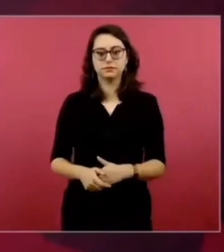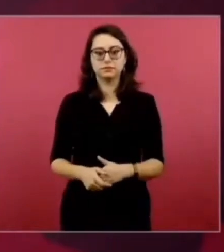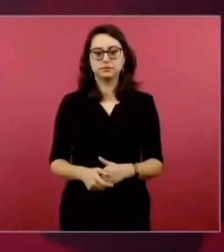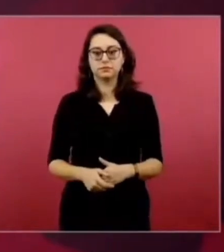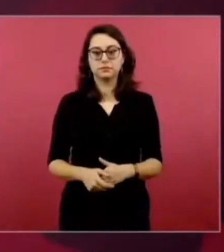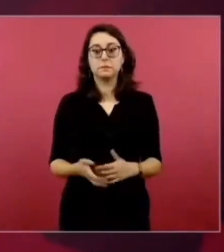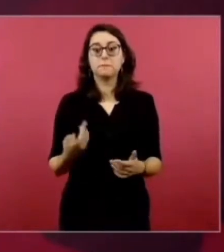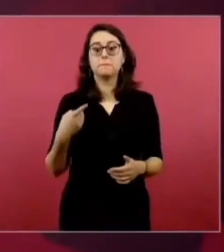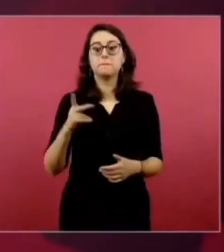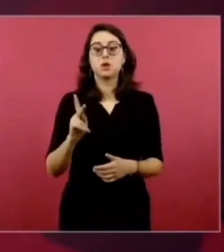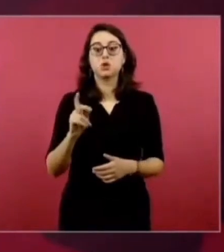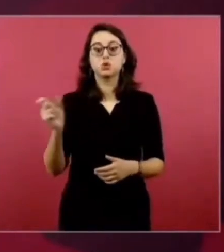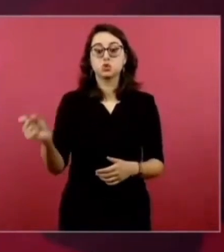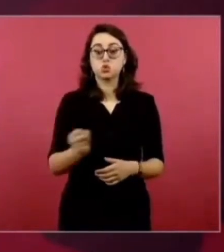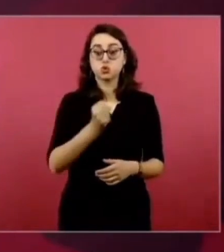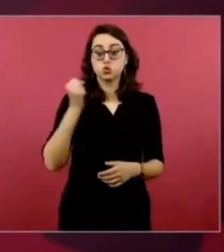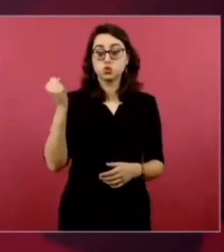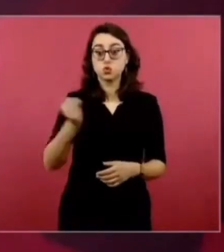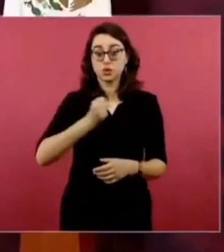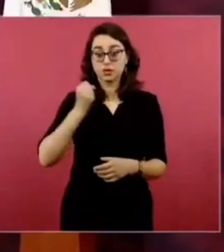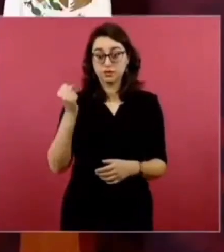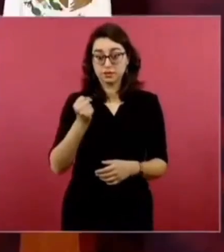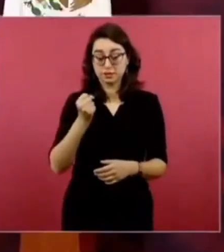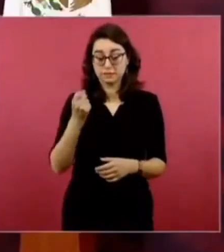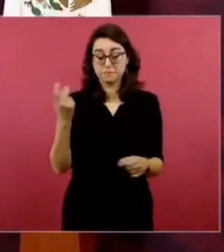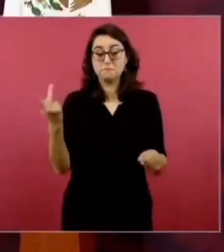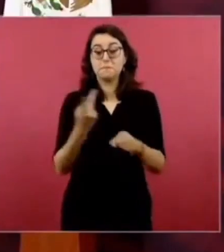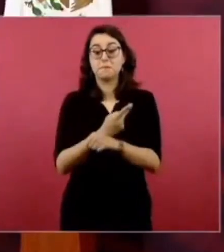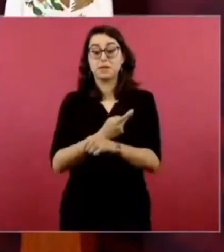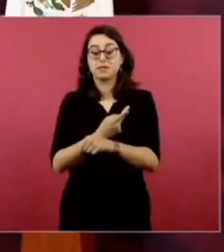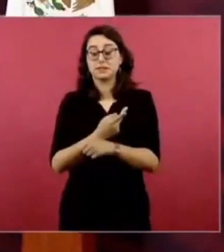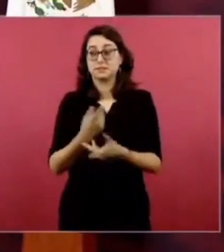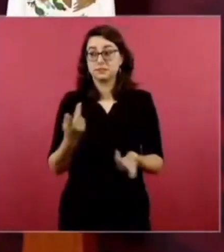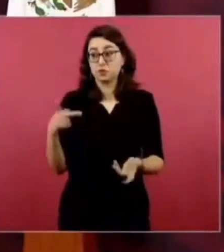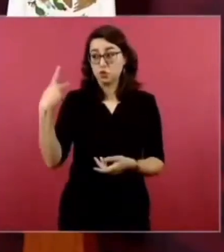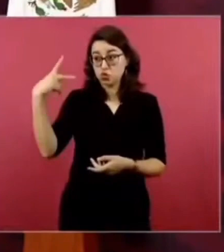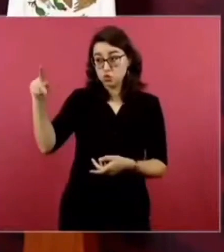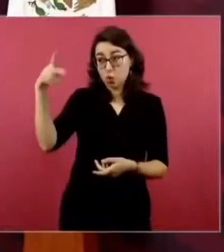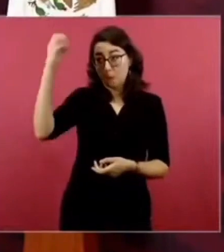no se los cree ni siquiera el llamado círculo rojo,